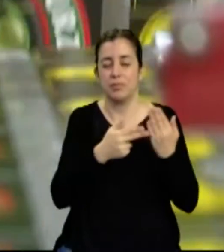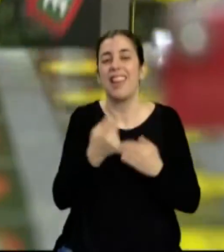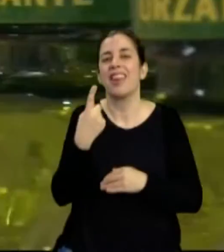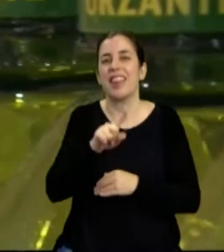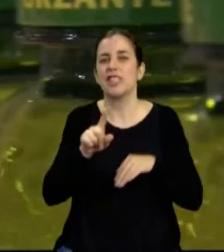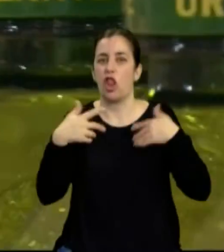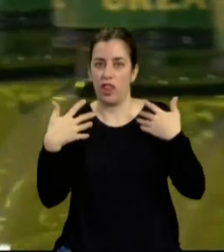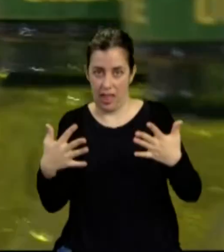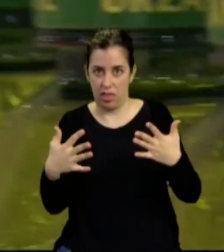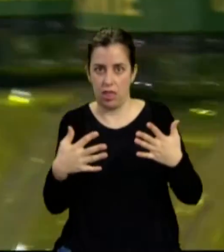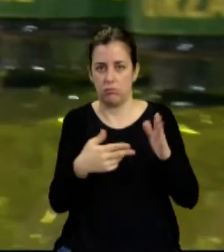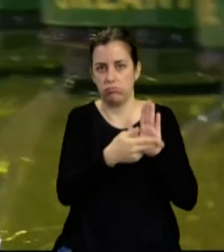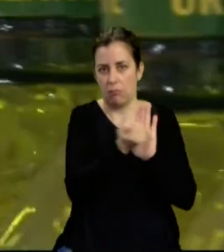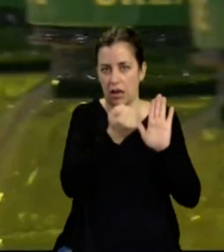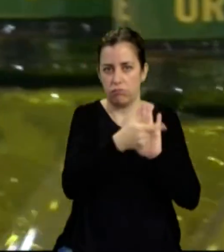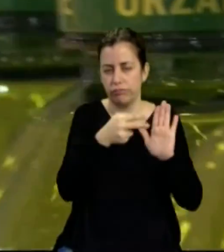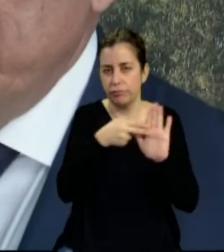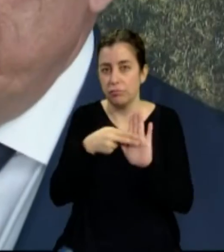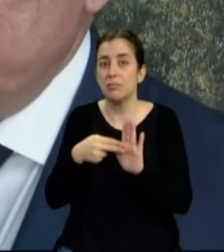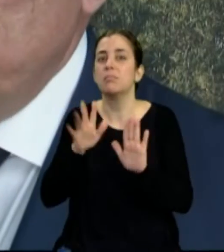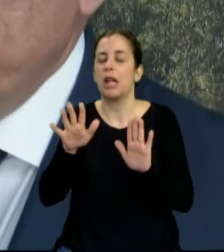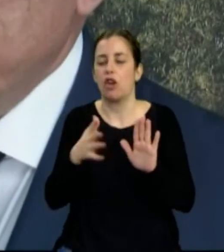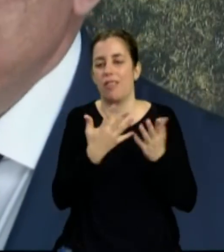son propiedad de la empresa. Urzante y Trujal de